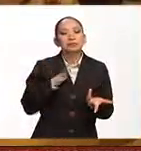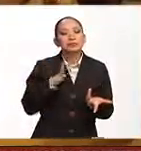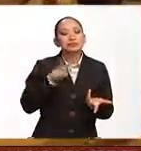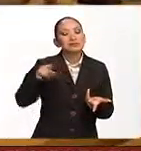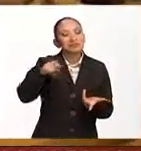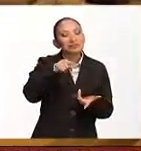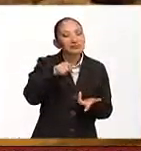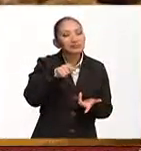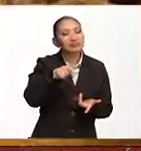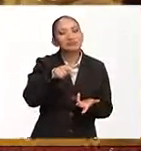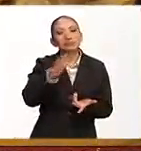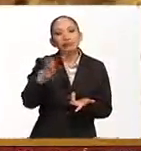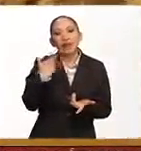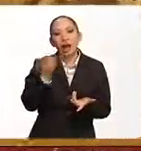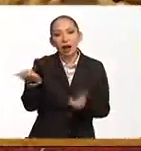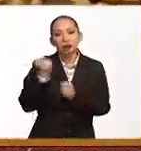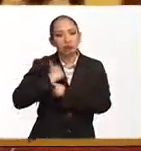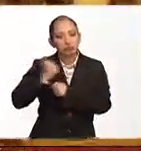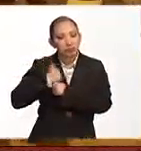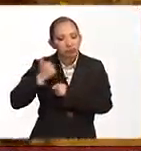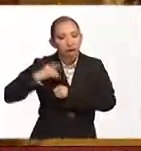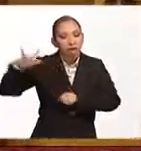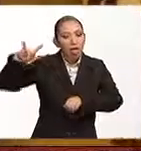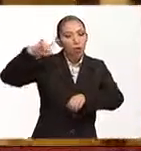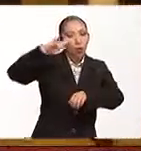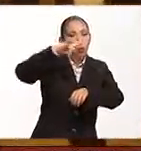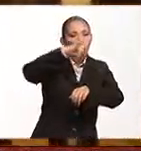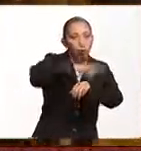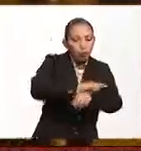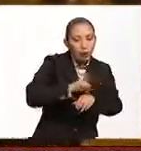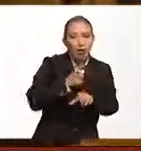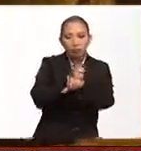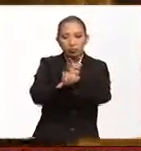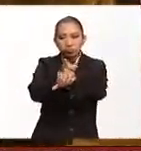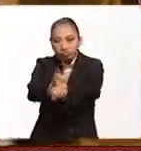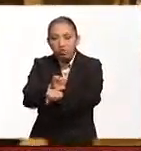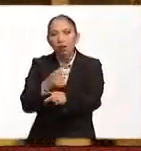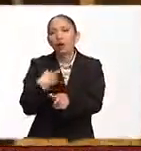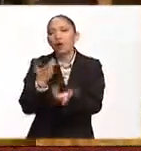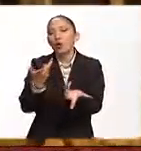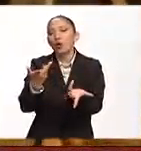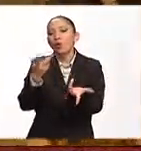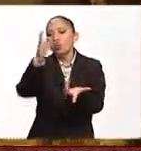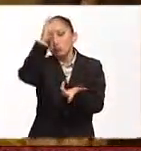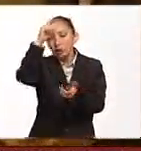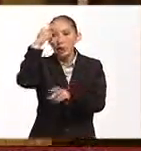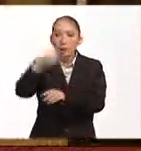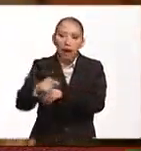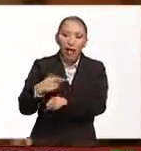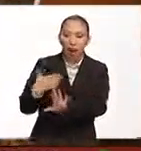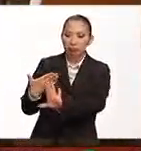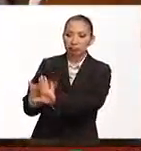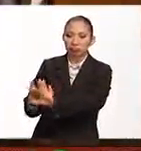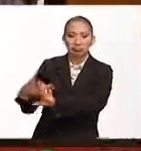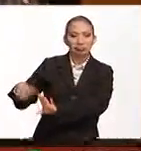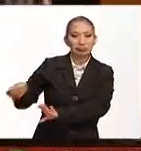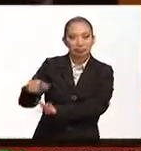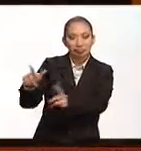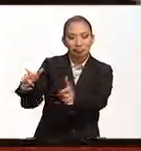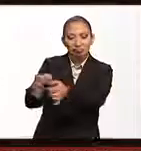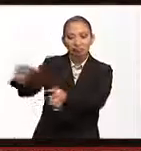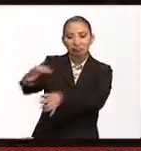tenido sobre todo la infantería y la fuerza aérea y la artillería de Turquía para, por un lado, enfrentar a las